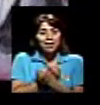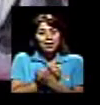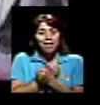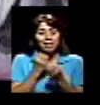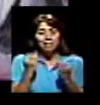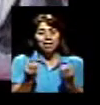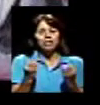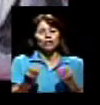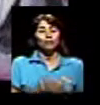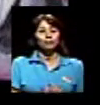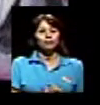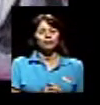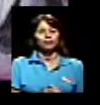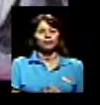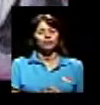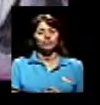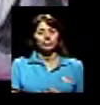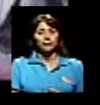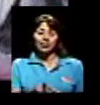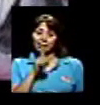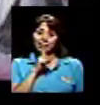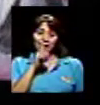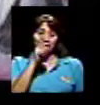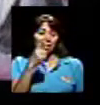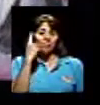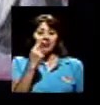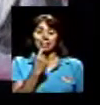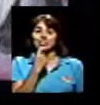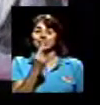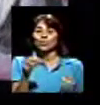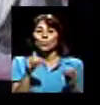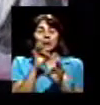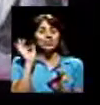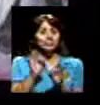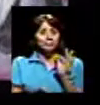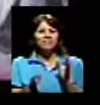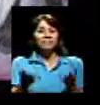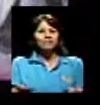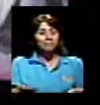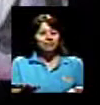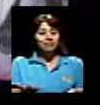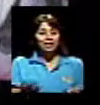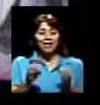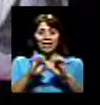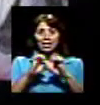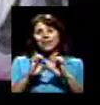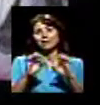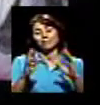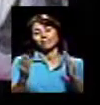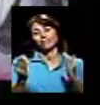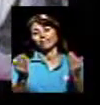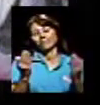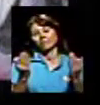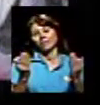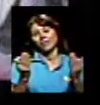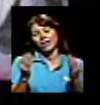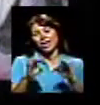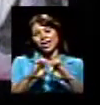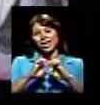La verdad, para decirlo de alguna manera, es que el equipo de fútbol que, por el cual